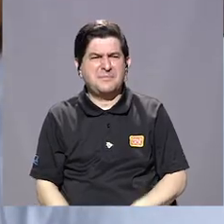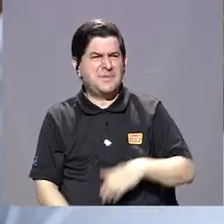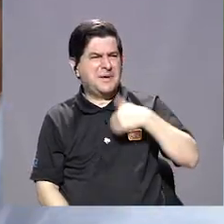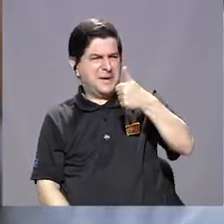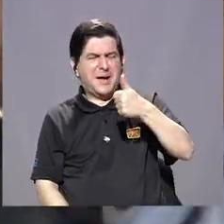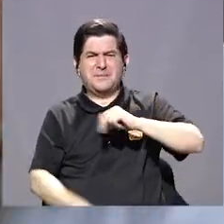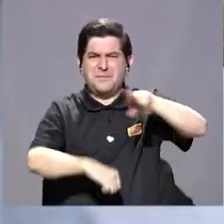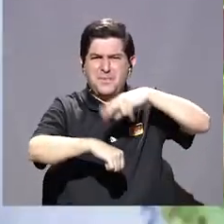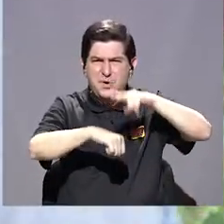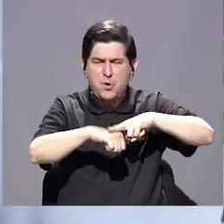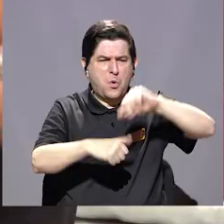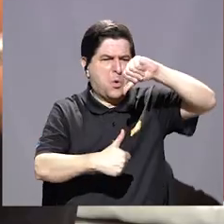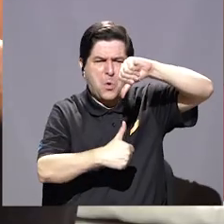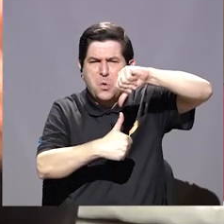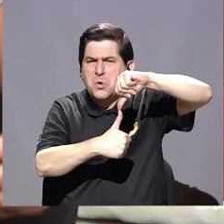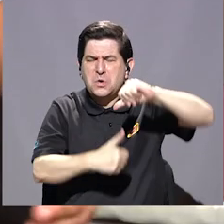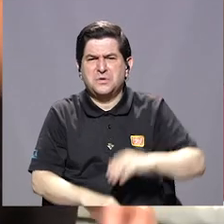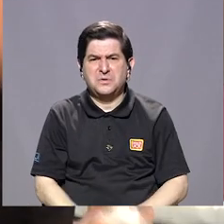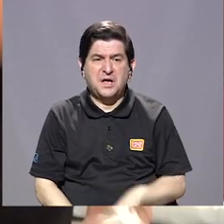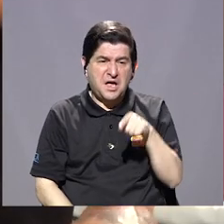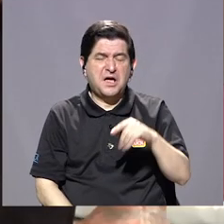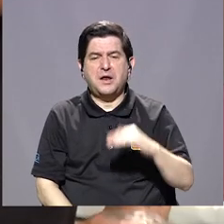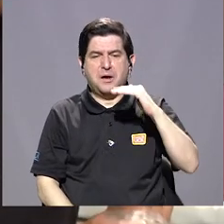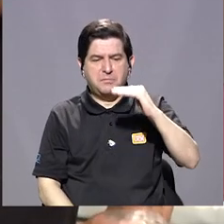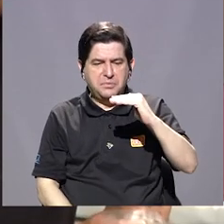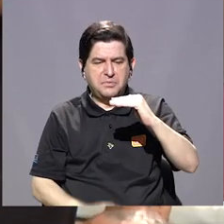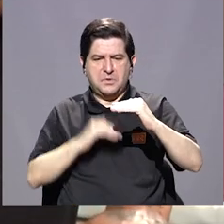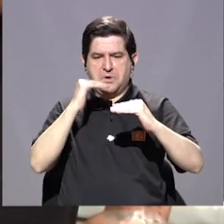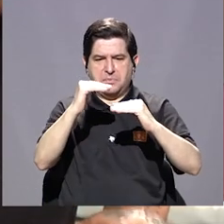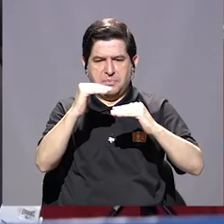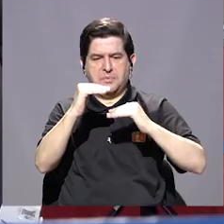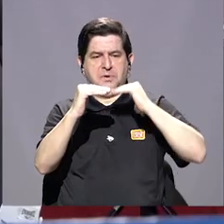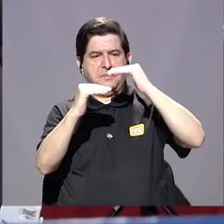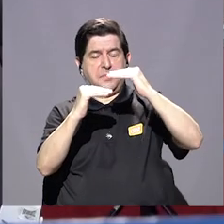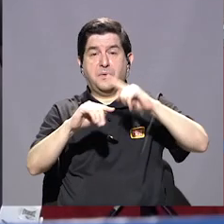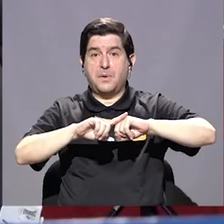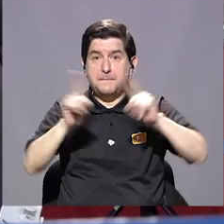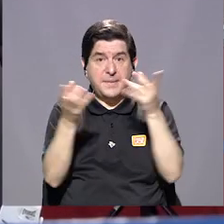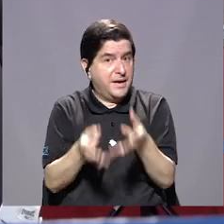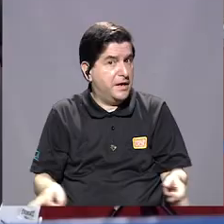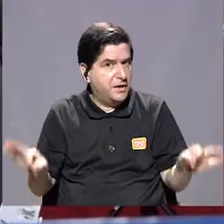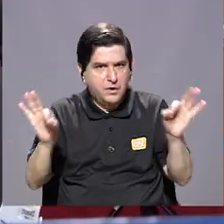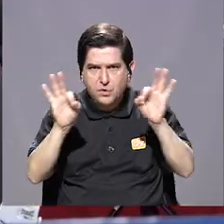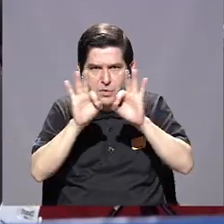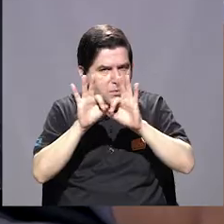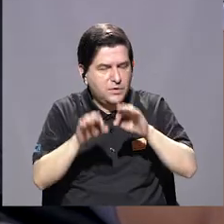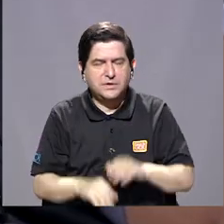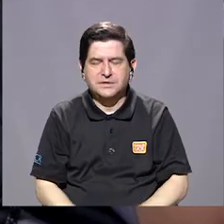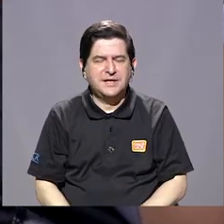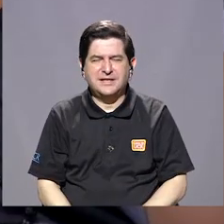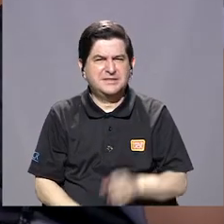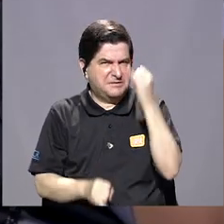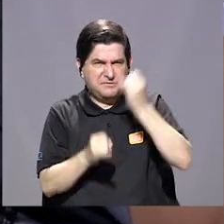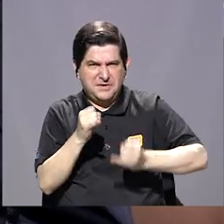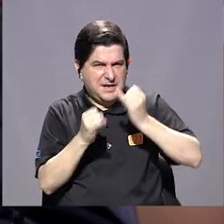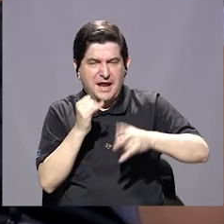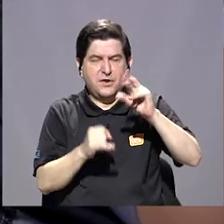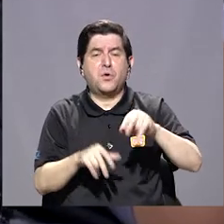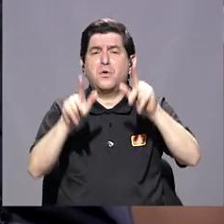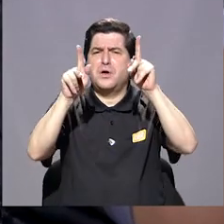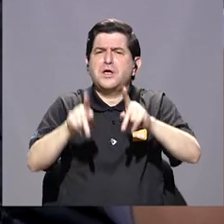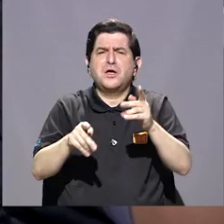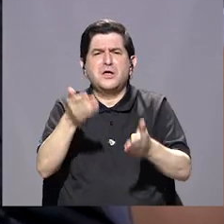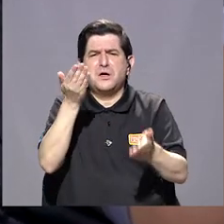centroamericano eran escalones que tenía que subir, pero no eran importantes para mí, ¿verdad? Y en muchas ocasiones la